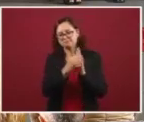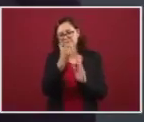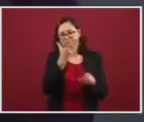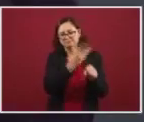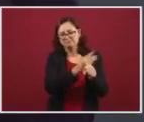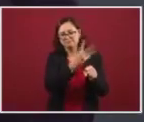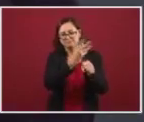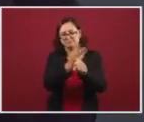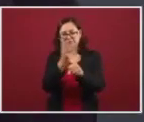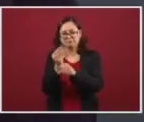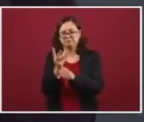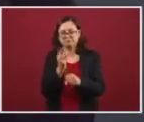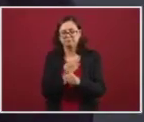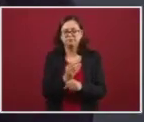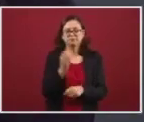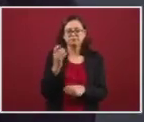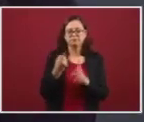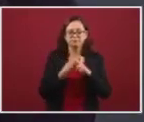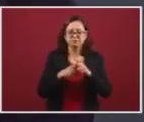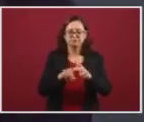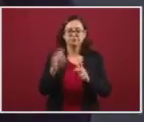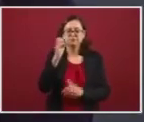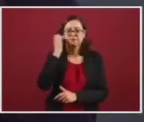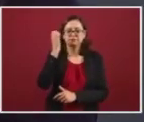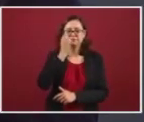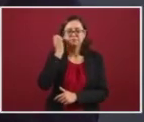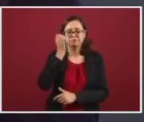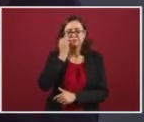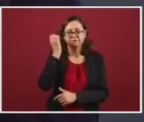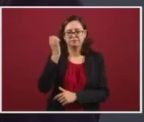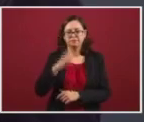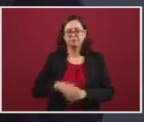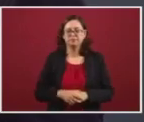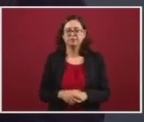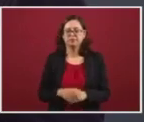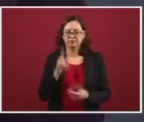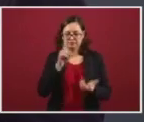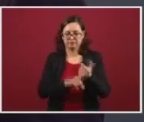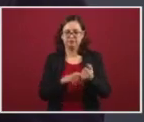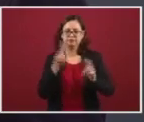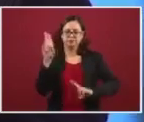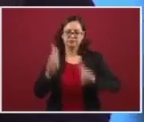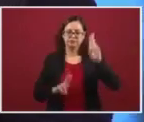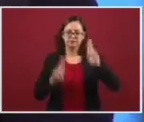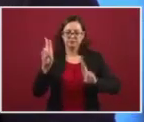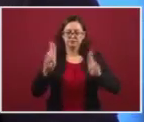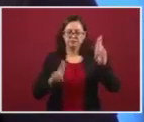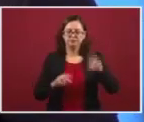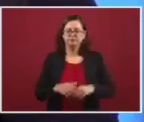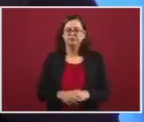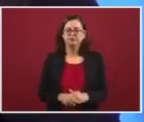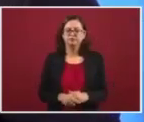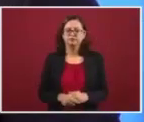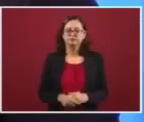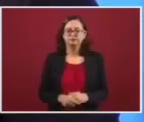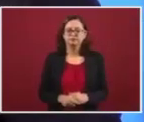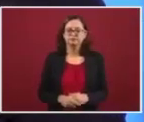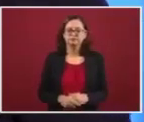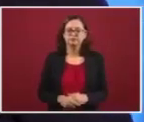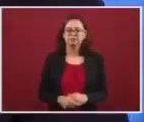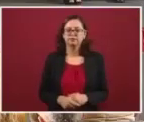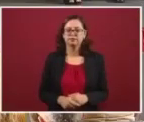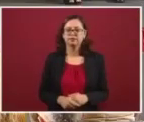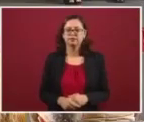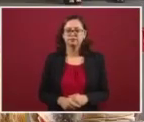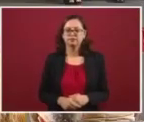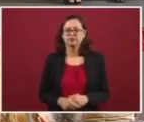para que funcione una escuela en Naucalpan. Entonces, le damos